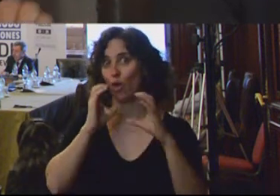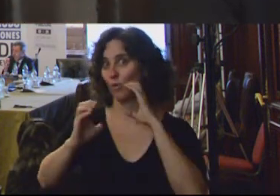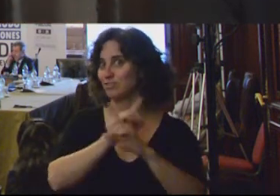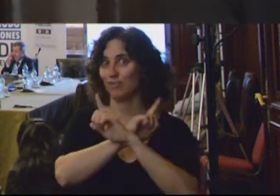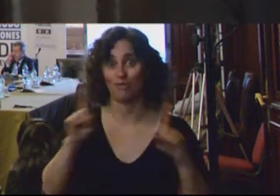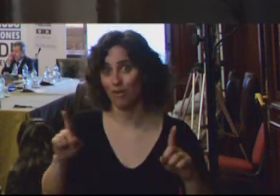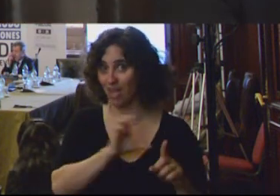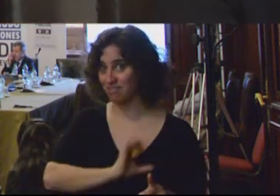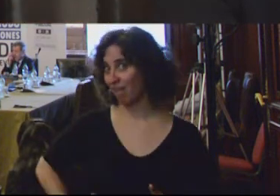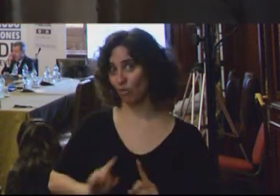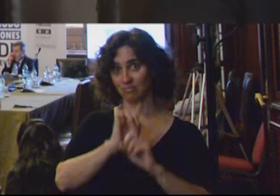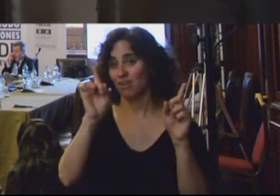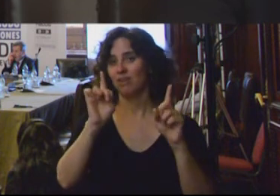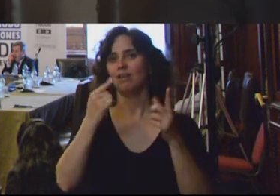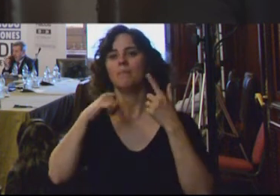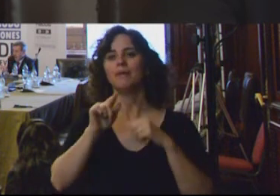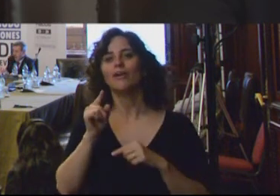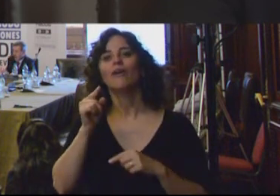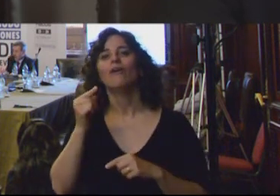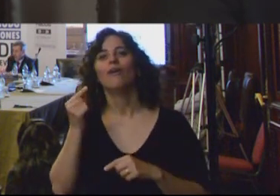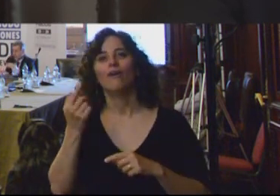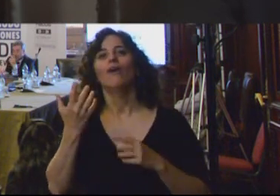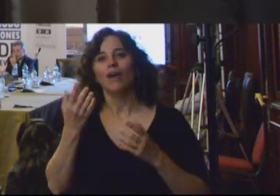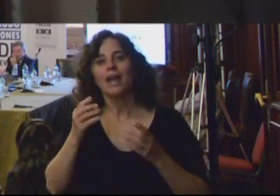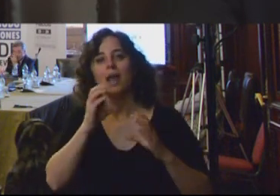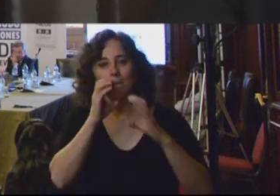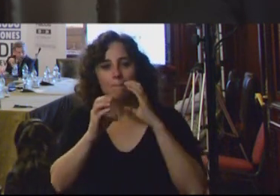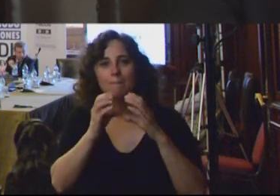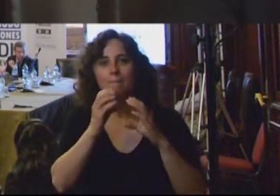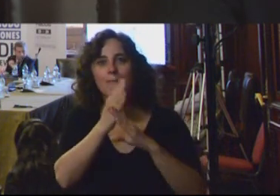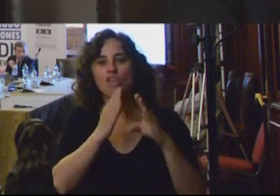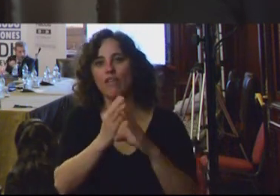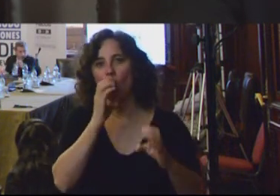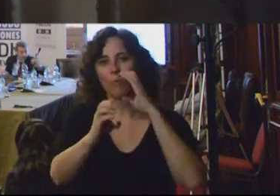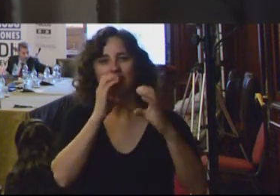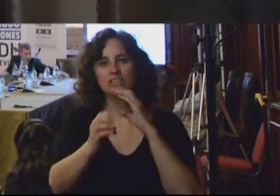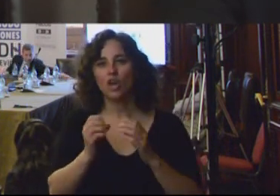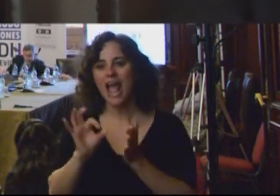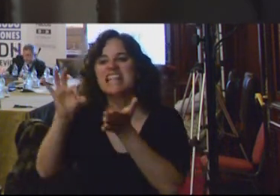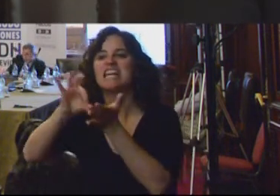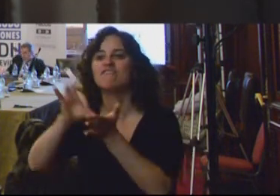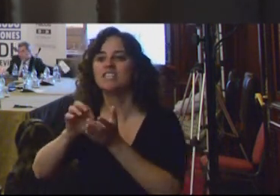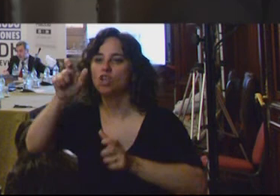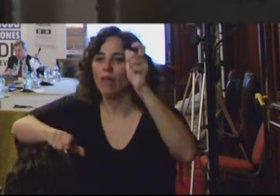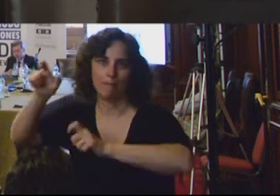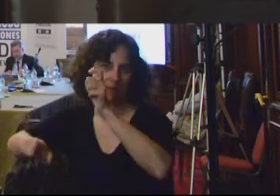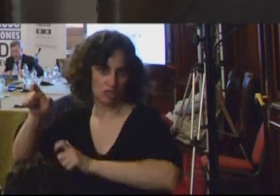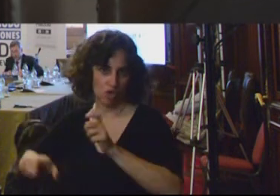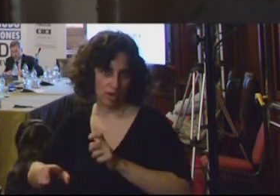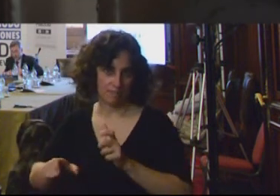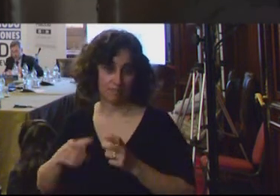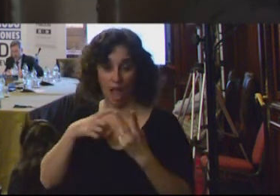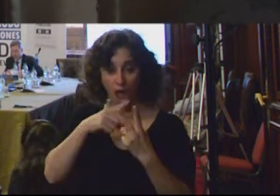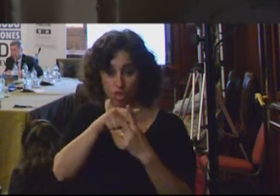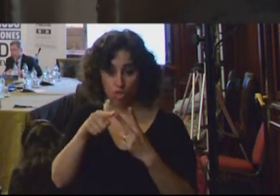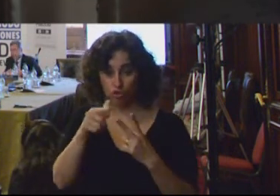de los medios de comunicación al servicio comunitario. Ahí tenemos dos dificultades y hay que resolverlas. La